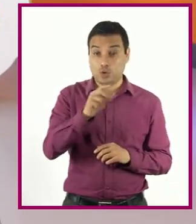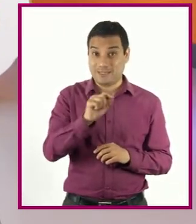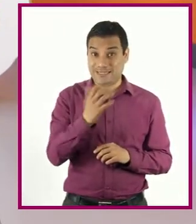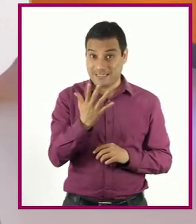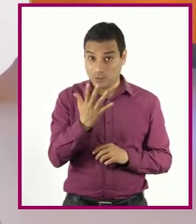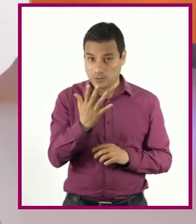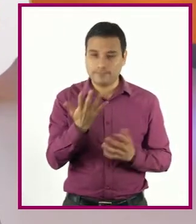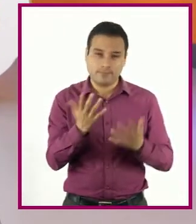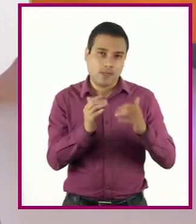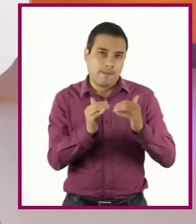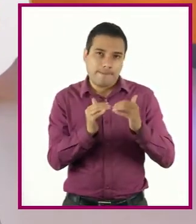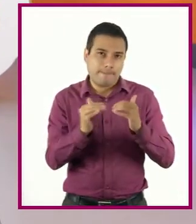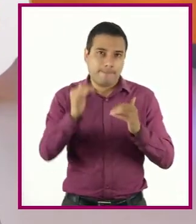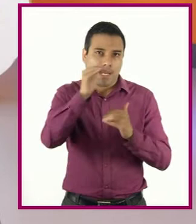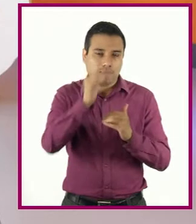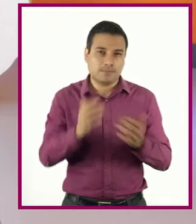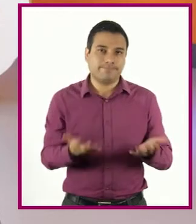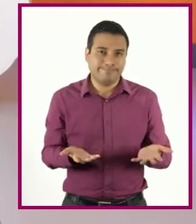0.6875 es mayor que